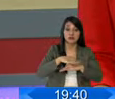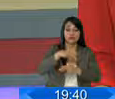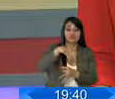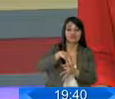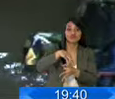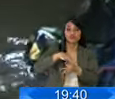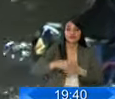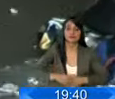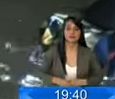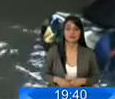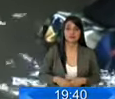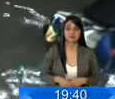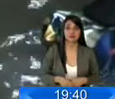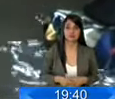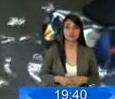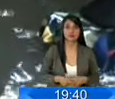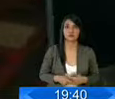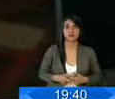elecciones.